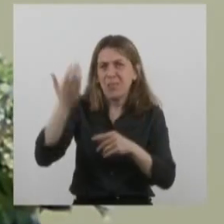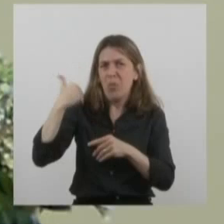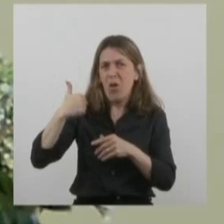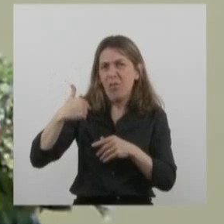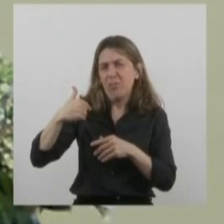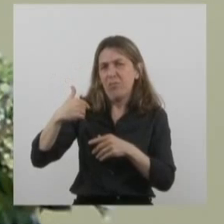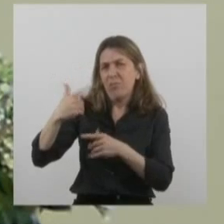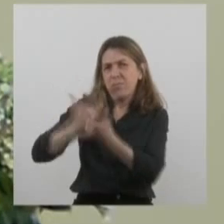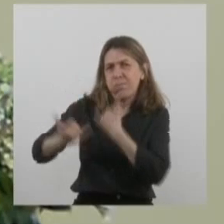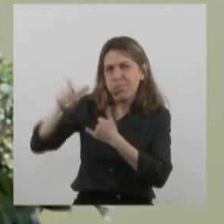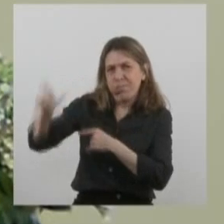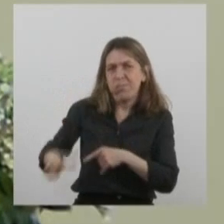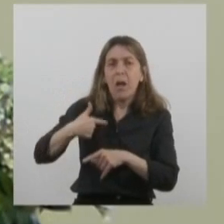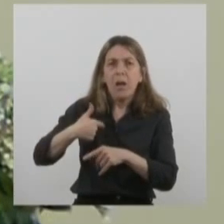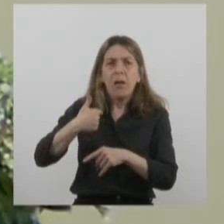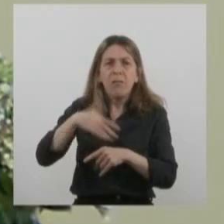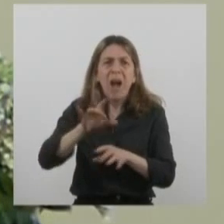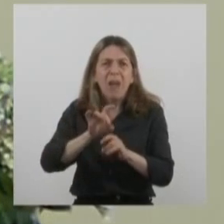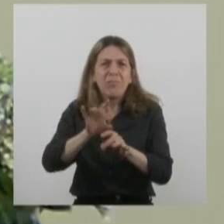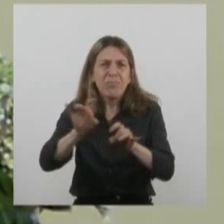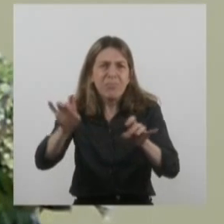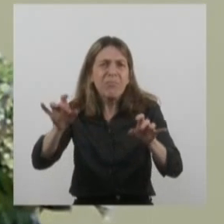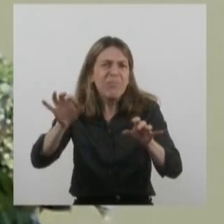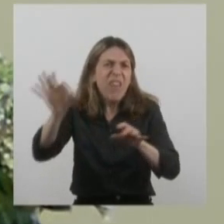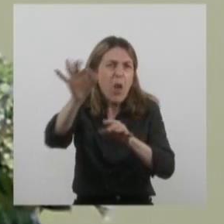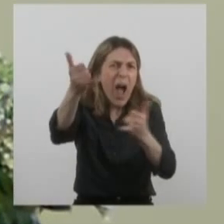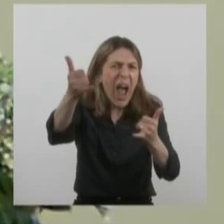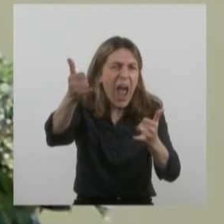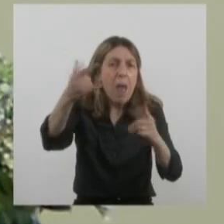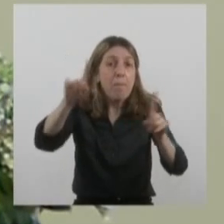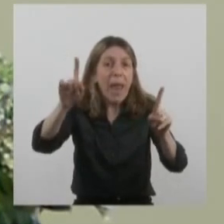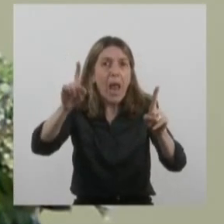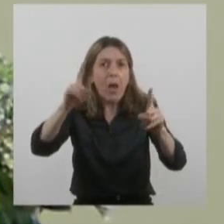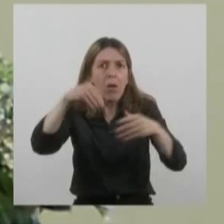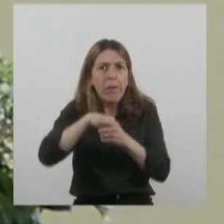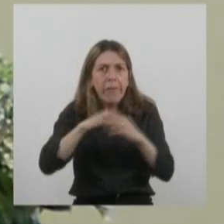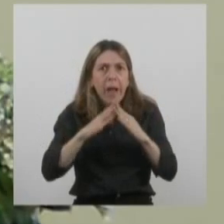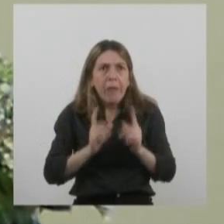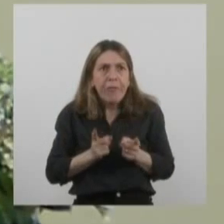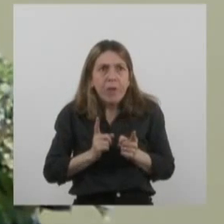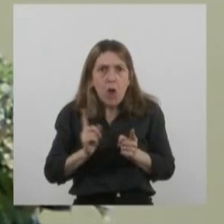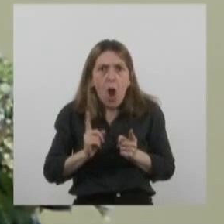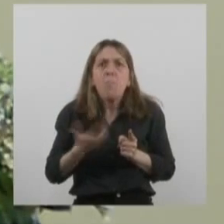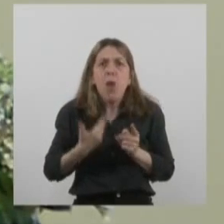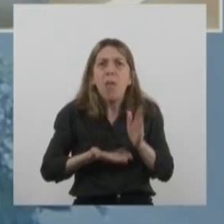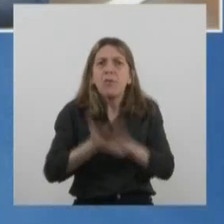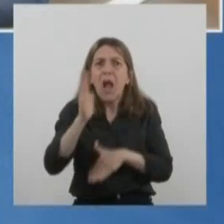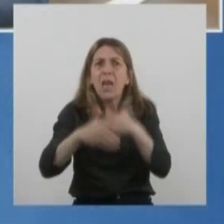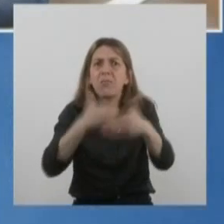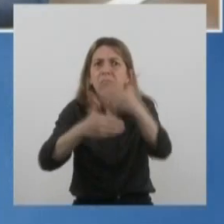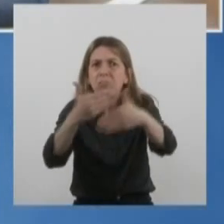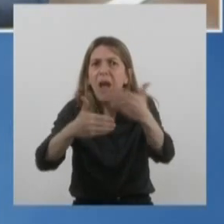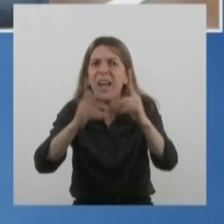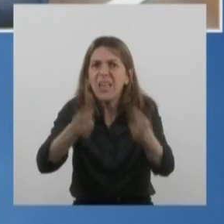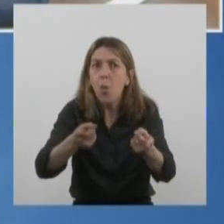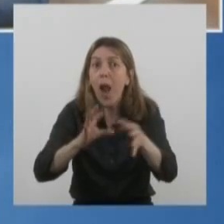más, que su circulación no nos frene, que su circulación nos deje seguir andando,